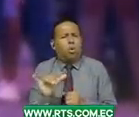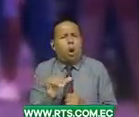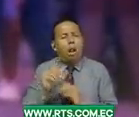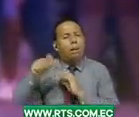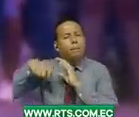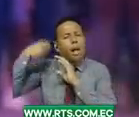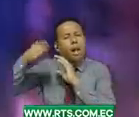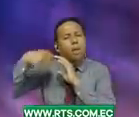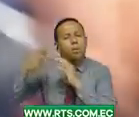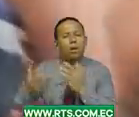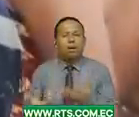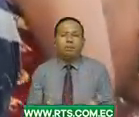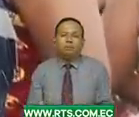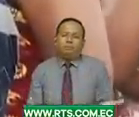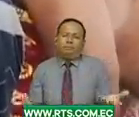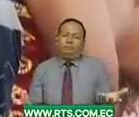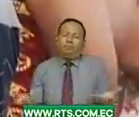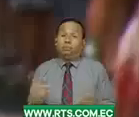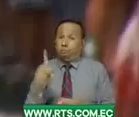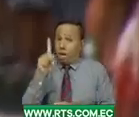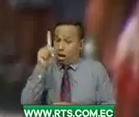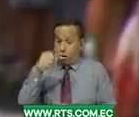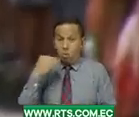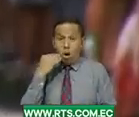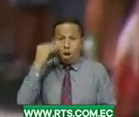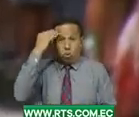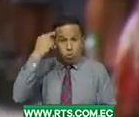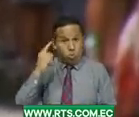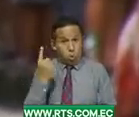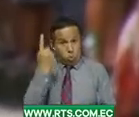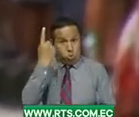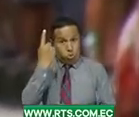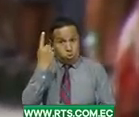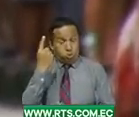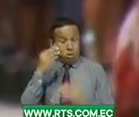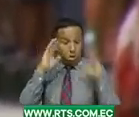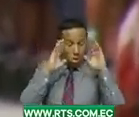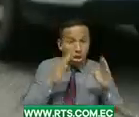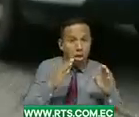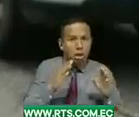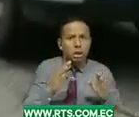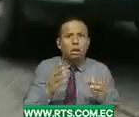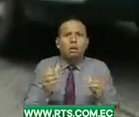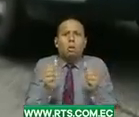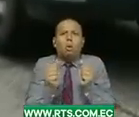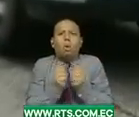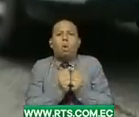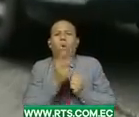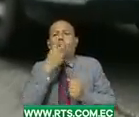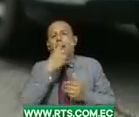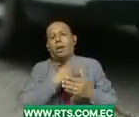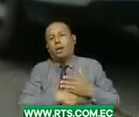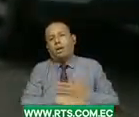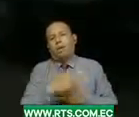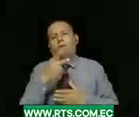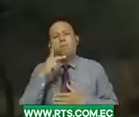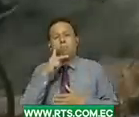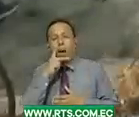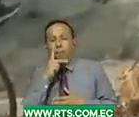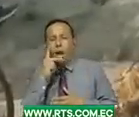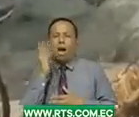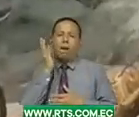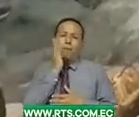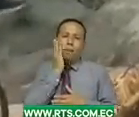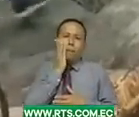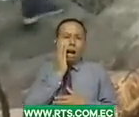película taquillera. Pero hay más. Es común ver a padres de familia esforzándose por hacer que sus infantes